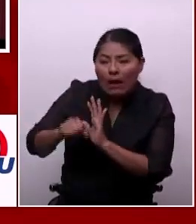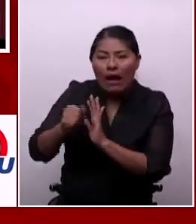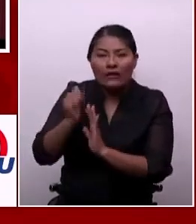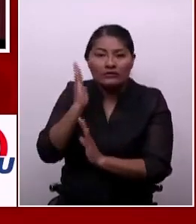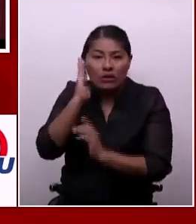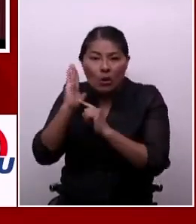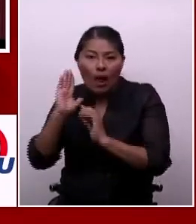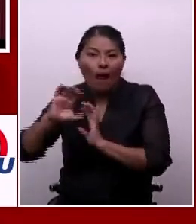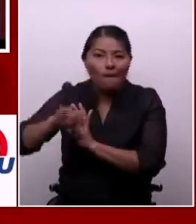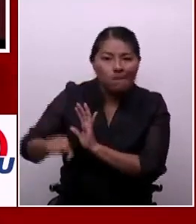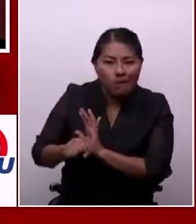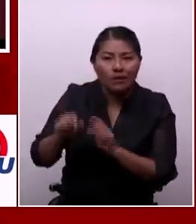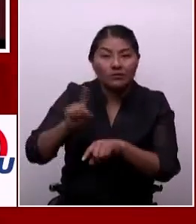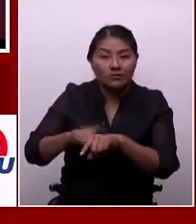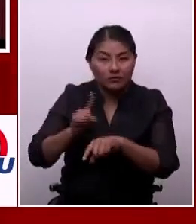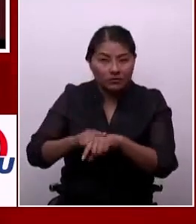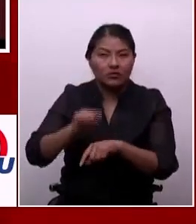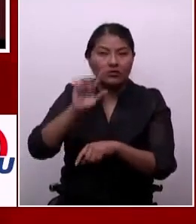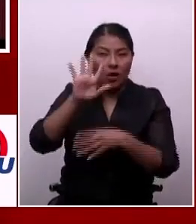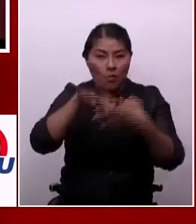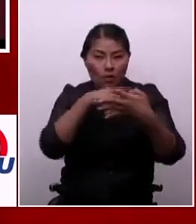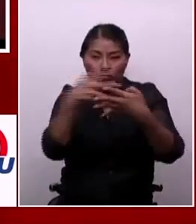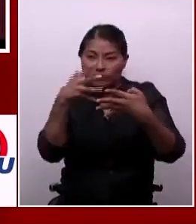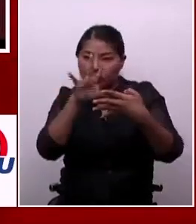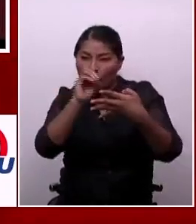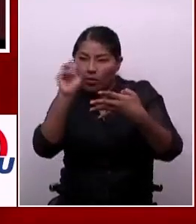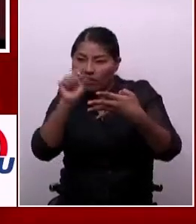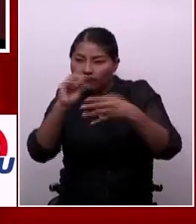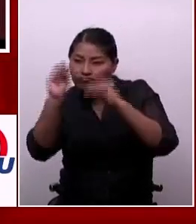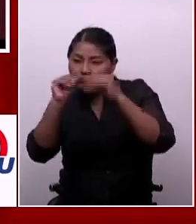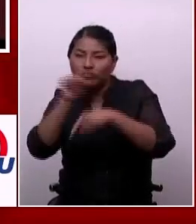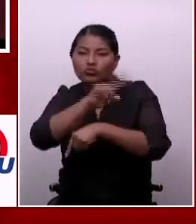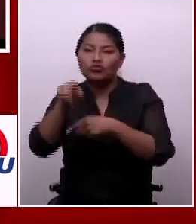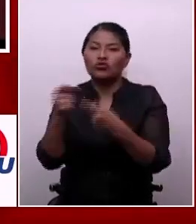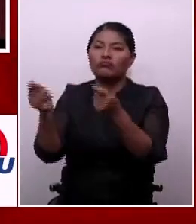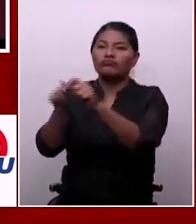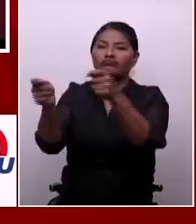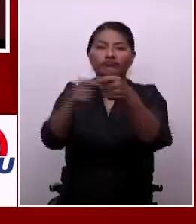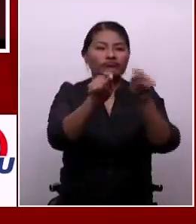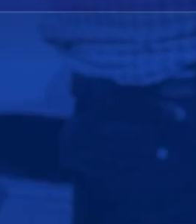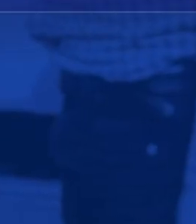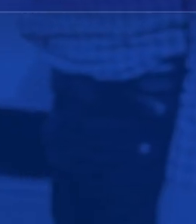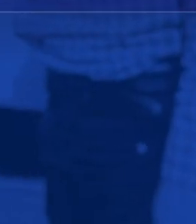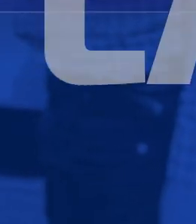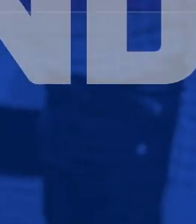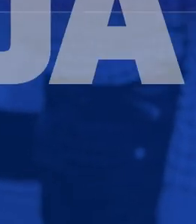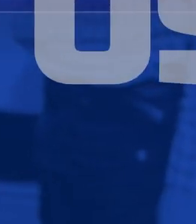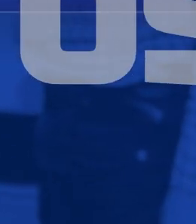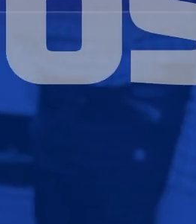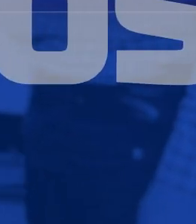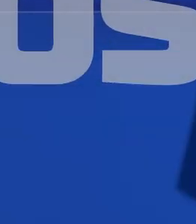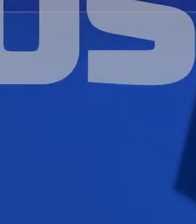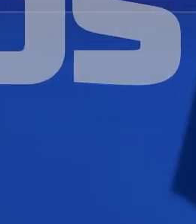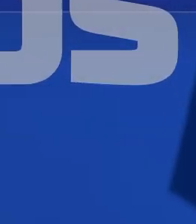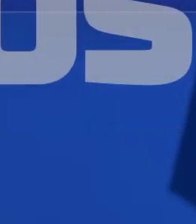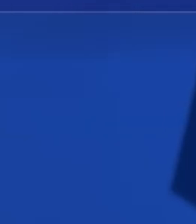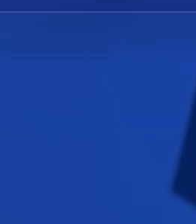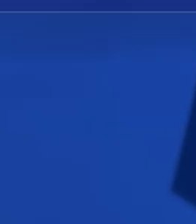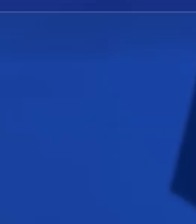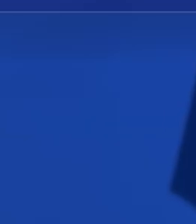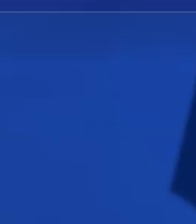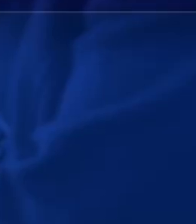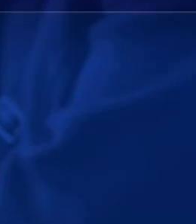por eso es que en los primeros 50 días vamos a clausurar todos los locales donde vendan celulares robados candidatos